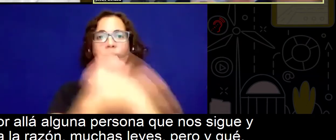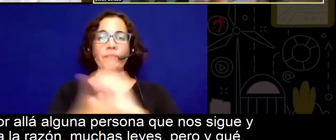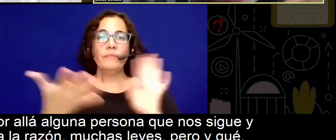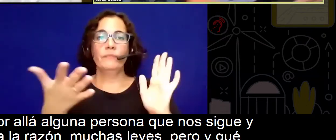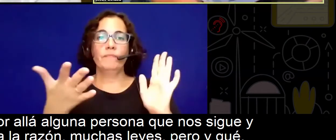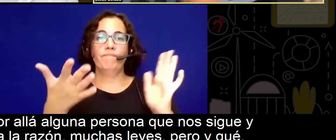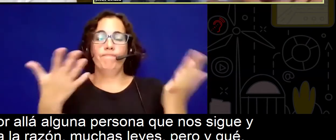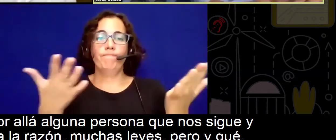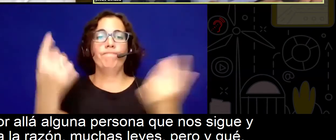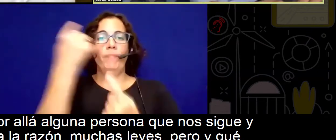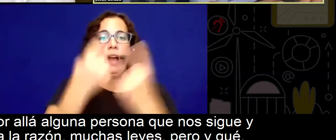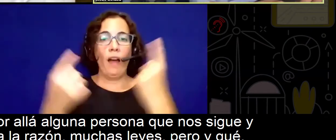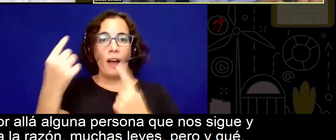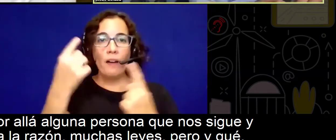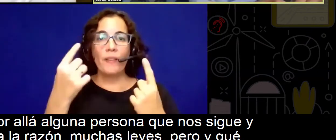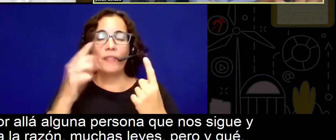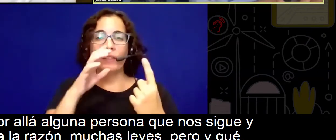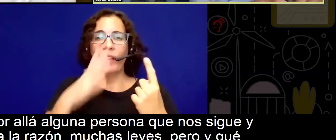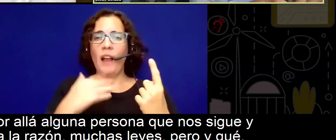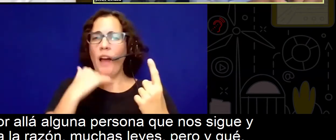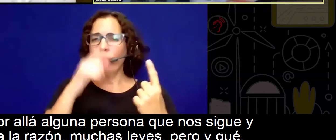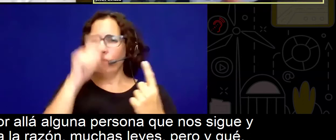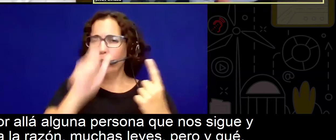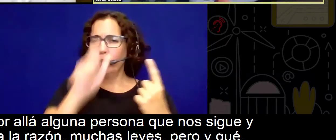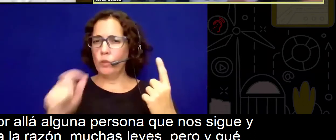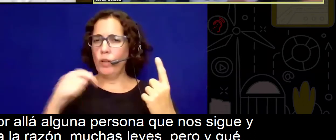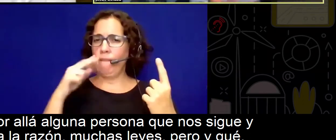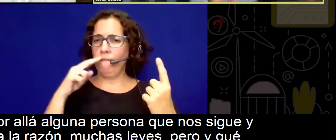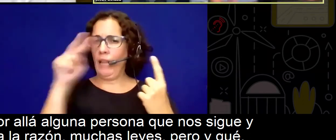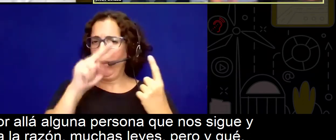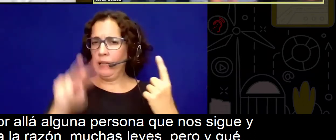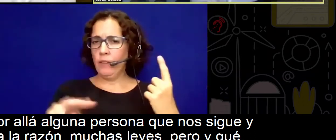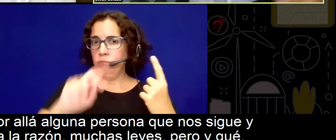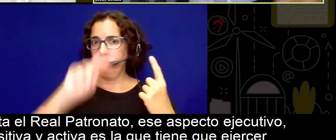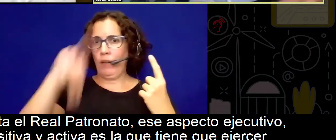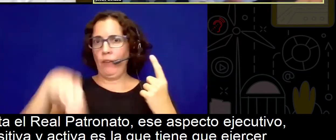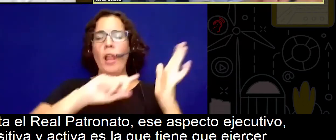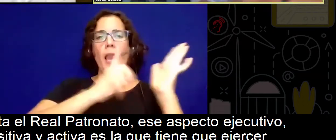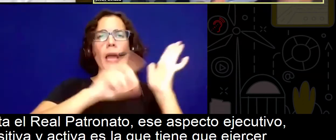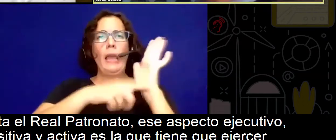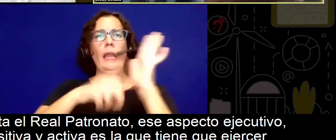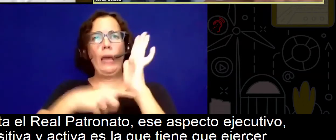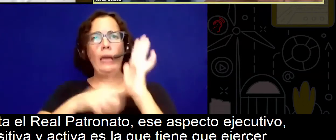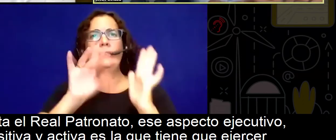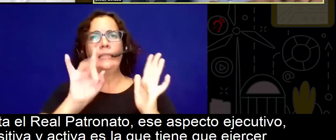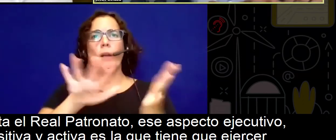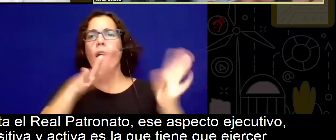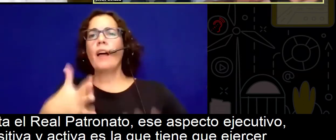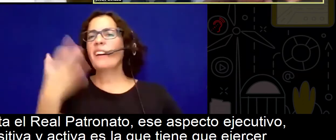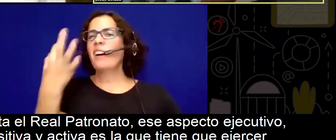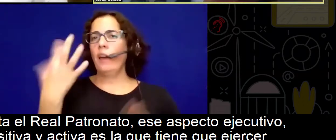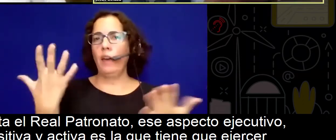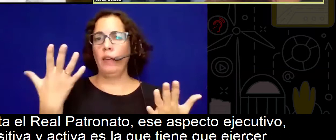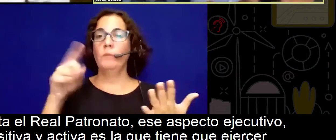a veces, ahora lo ponía por ahí alguna persona que nos sigue y que tiene toda la razón del mundo, muchas leyes, pero luego ¿y qué, no? Pues el ¿y qué lo aporta el Real Patronato? Ese